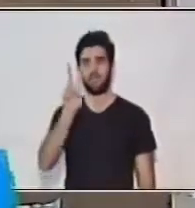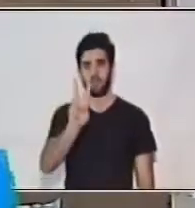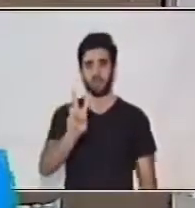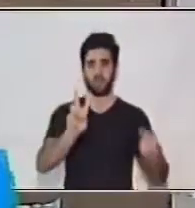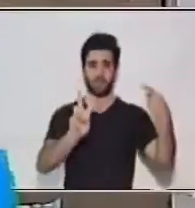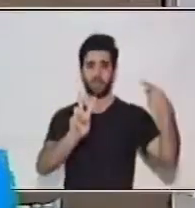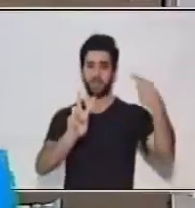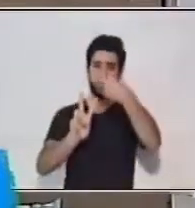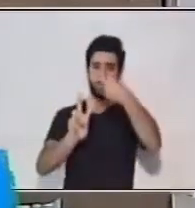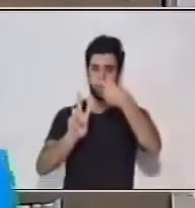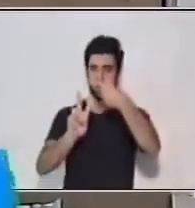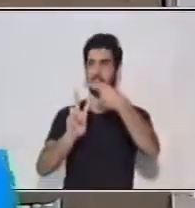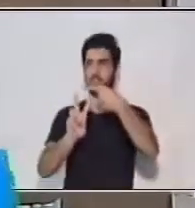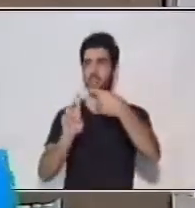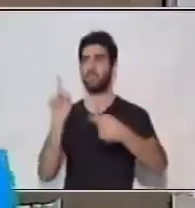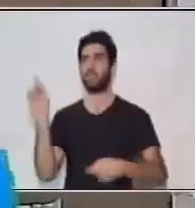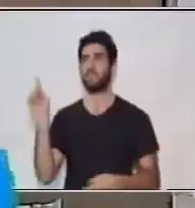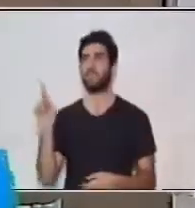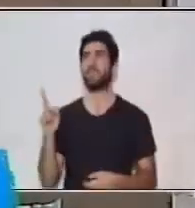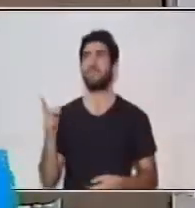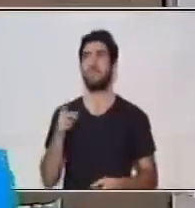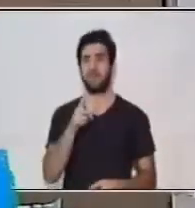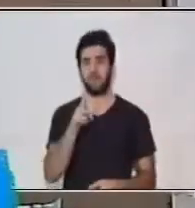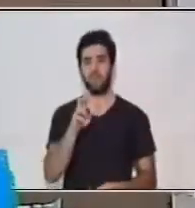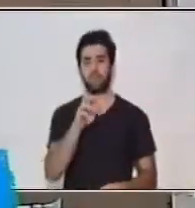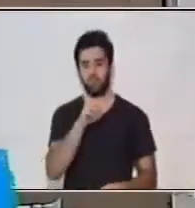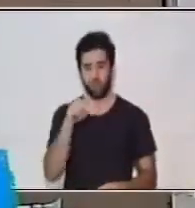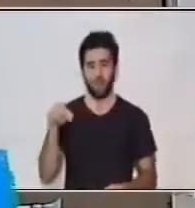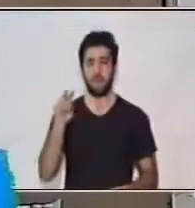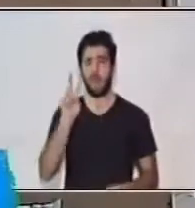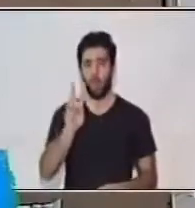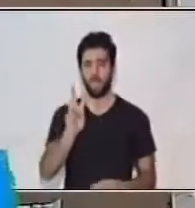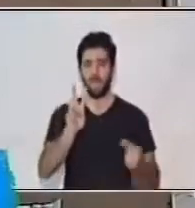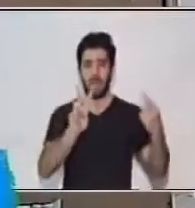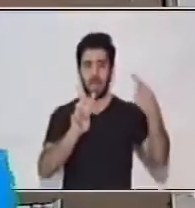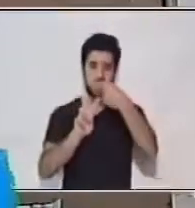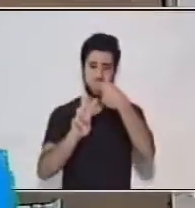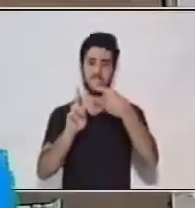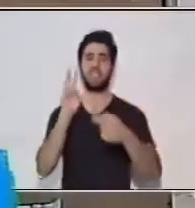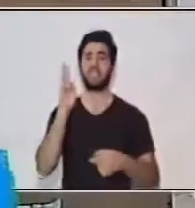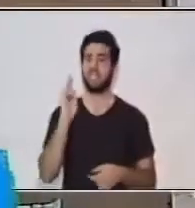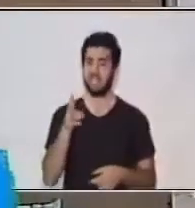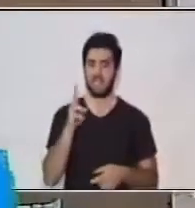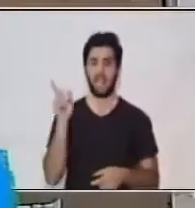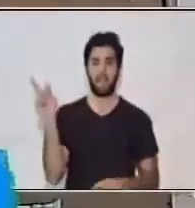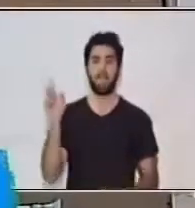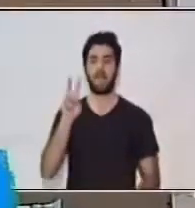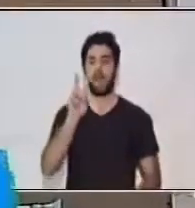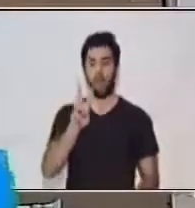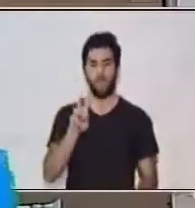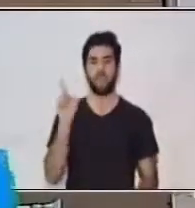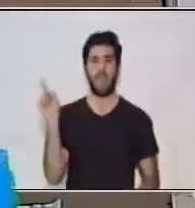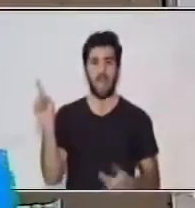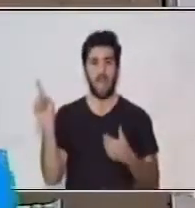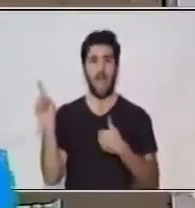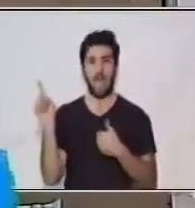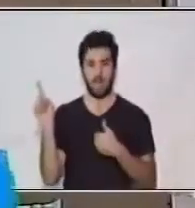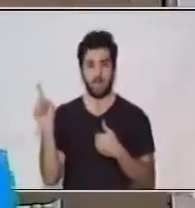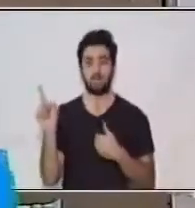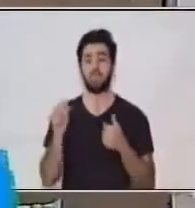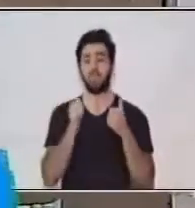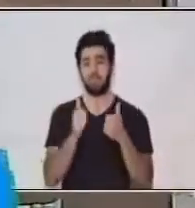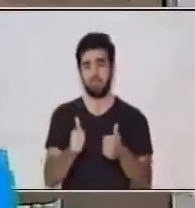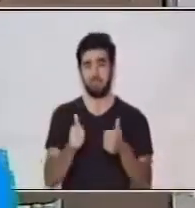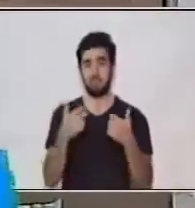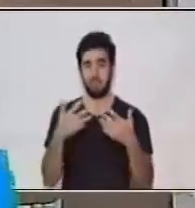indica, y su nombre es V, ¿sí? Comúnmente los vectores siempre tienen una flecha arriba. Bien,